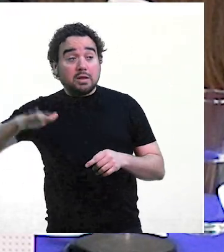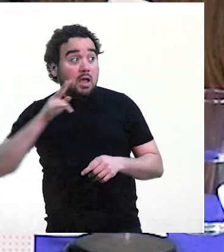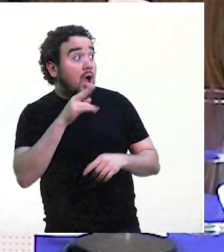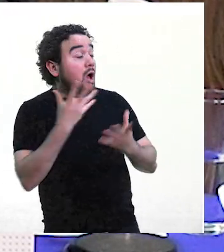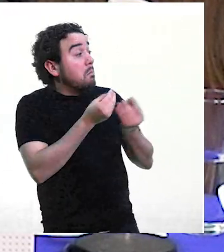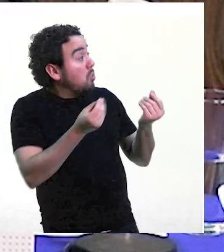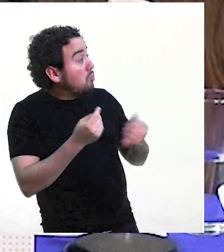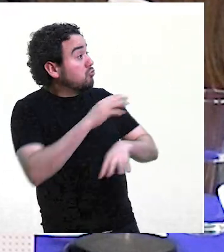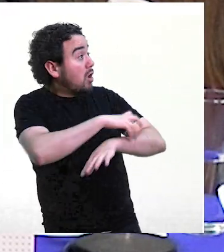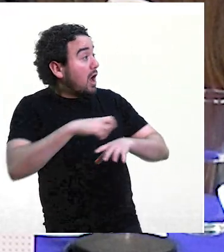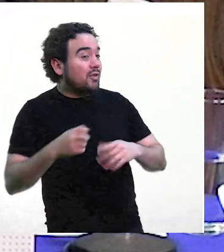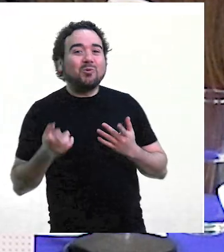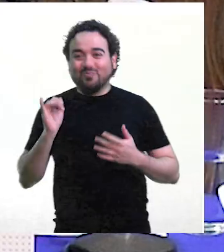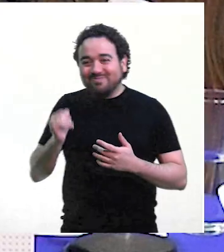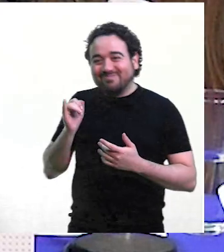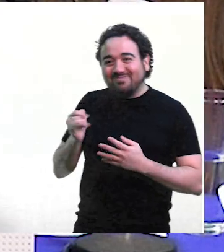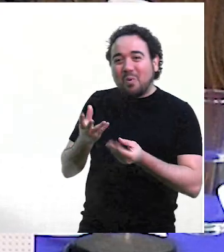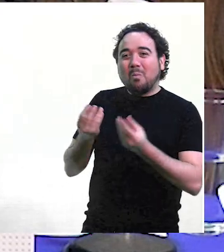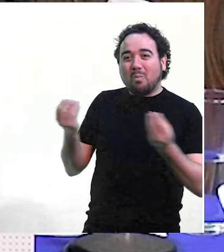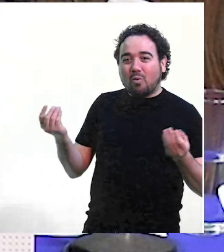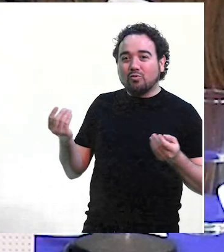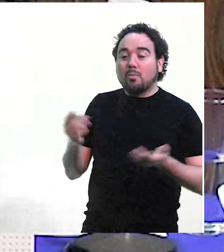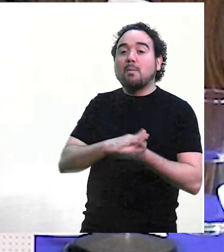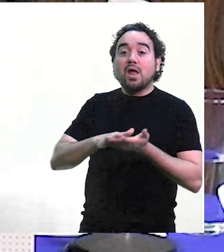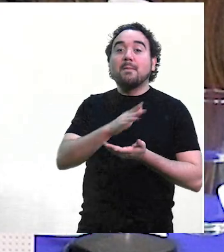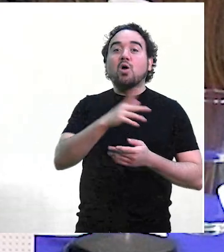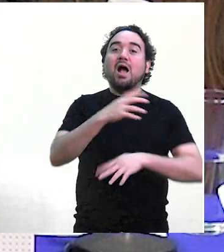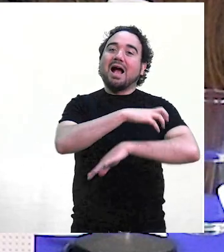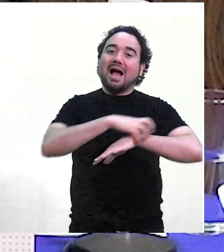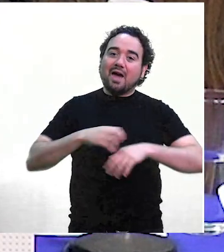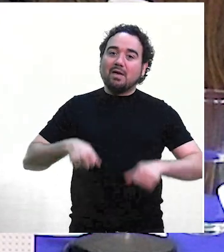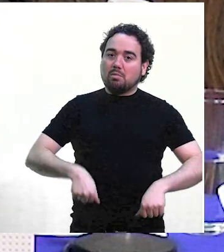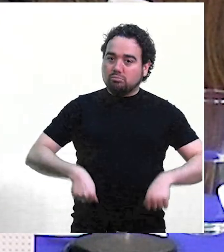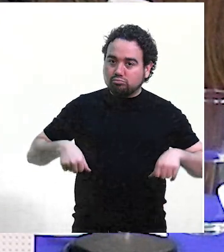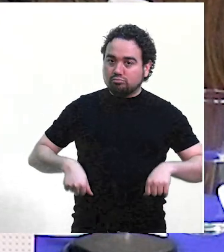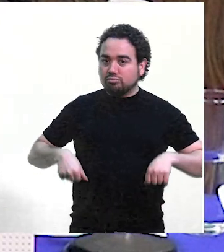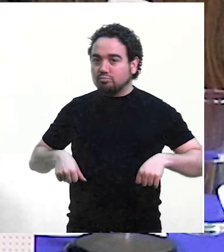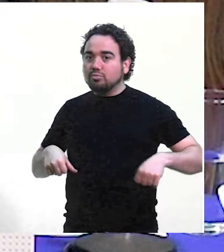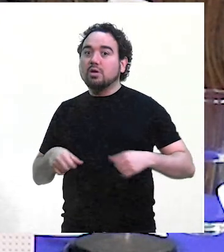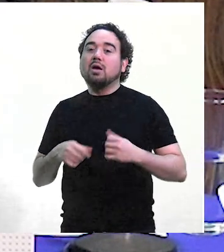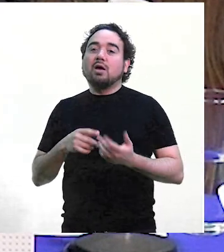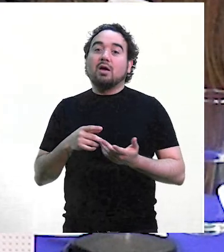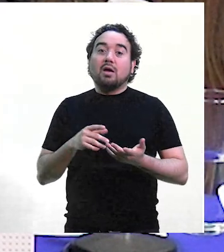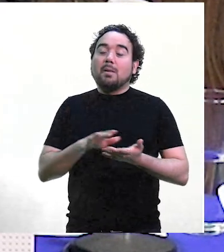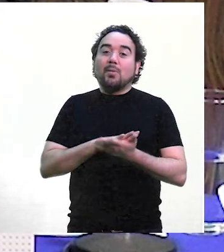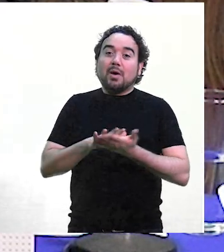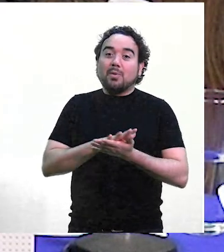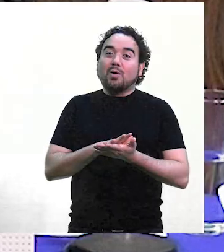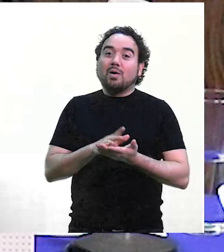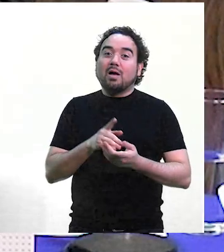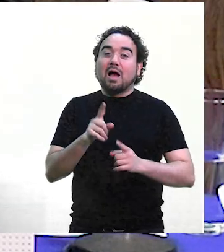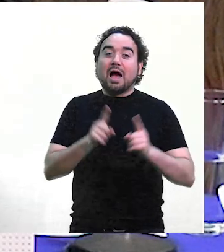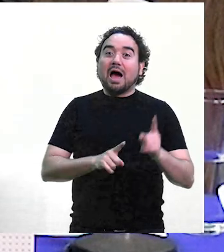tener hogar, ya, o estos perritos. Entonces, si lo hubiésemos esterilizado, todas estas vidas